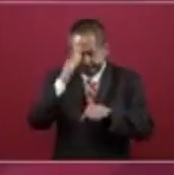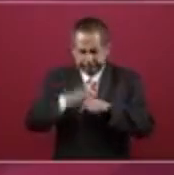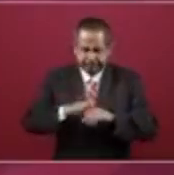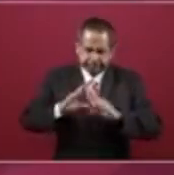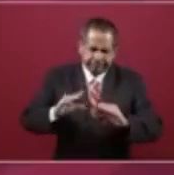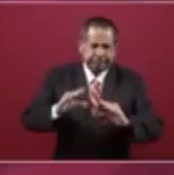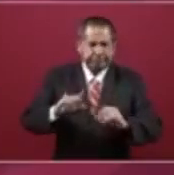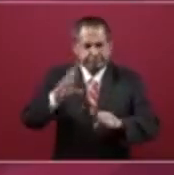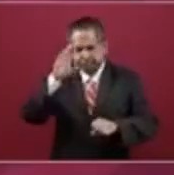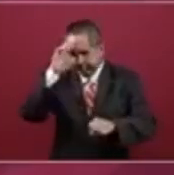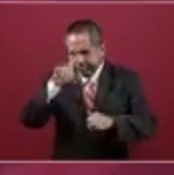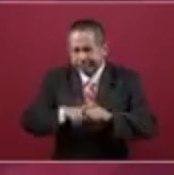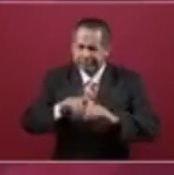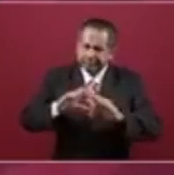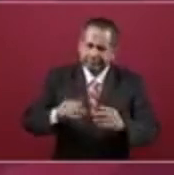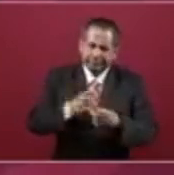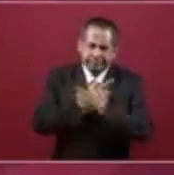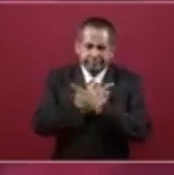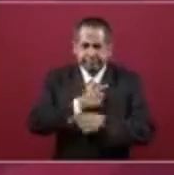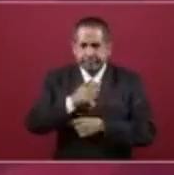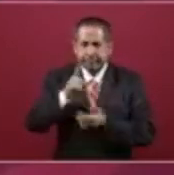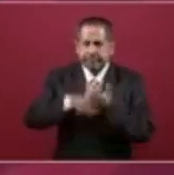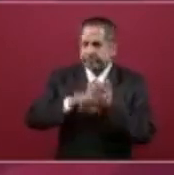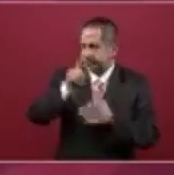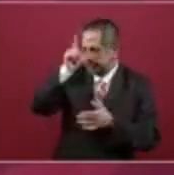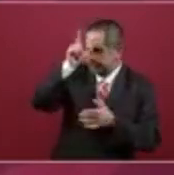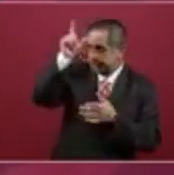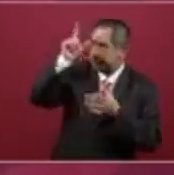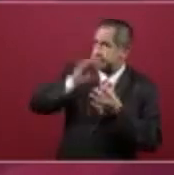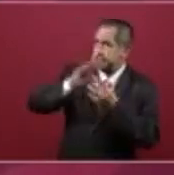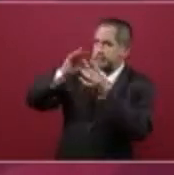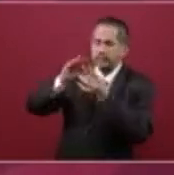morales, culturales, espirituales.